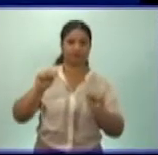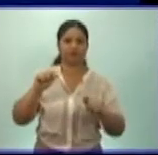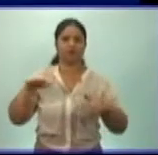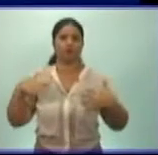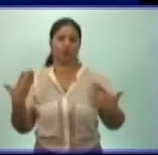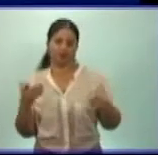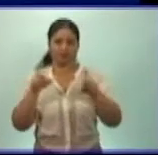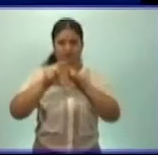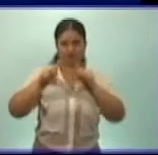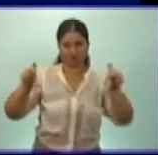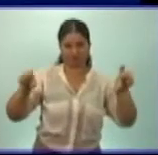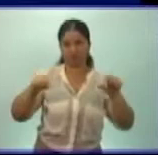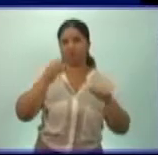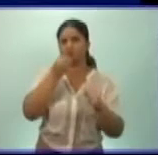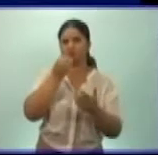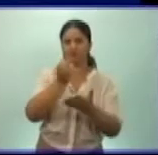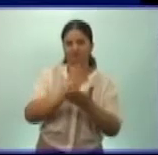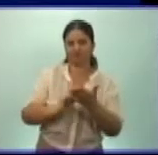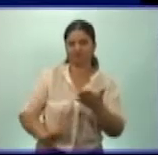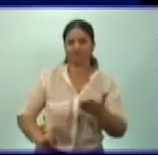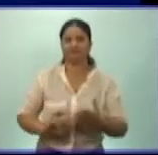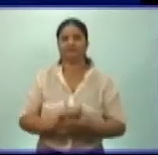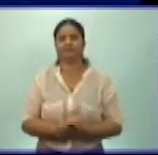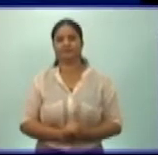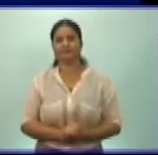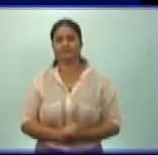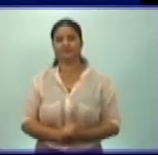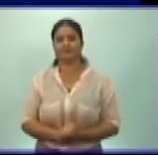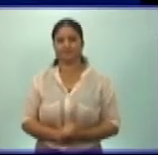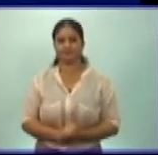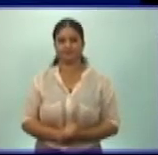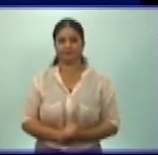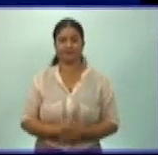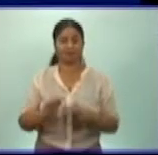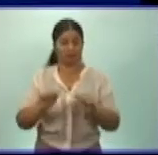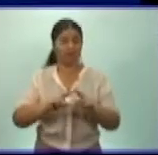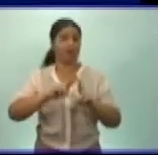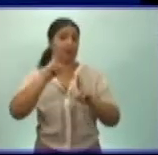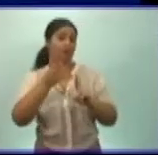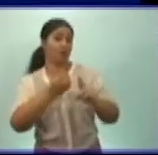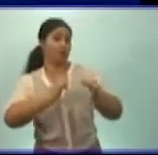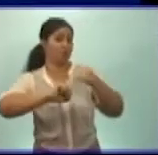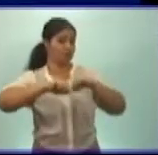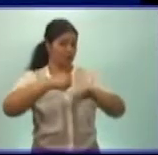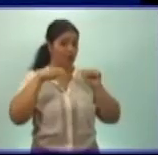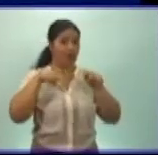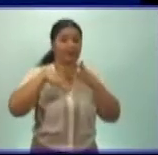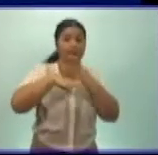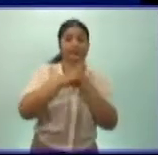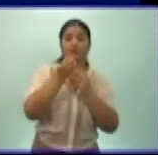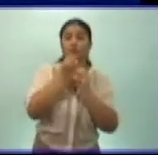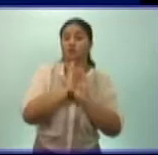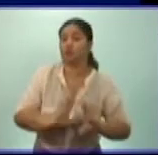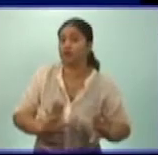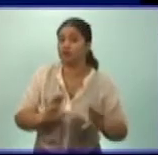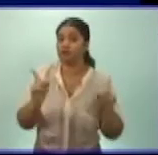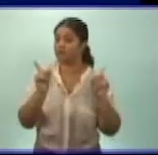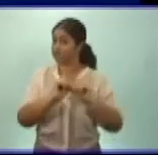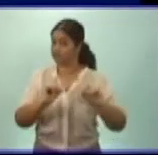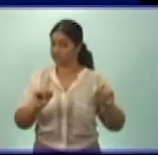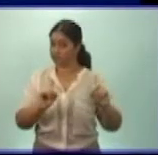programados y mantenidos desde la corte. Como pudieron observar en el material, Luis XIV logró centralizar el